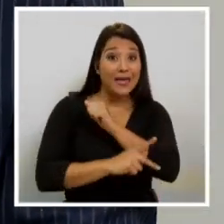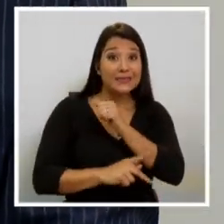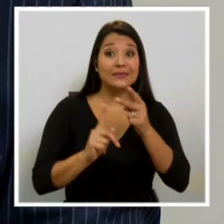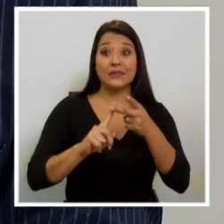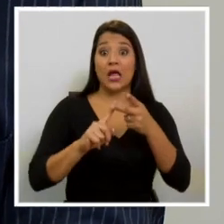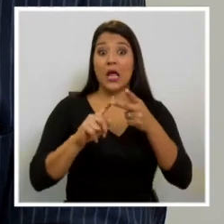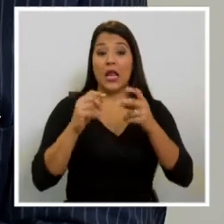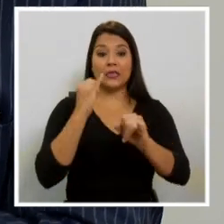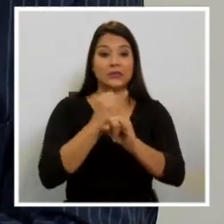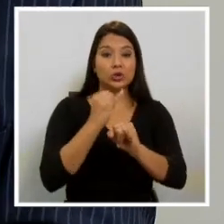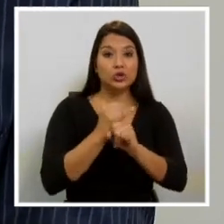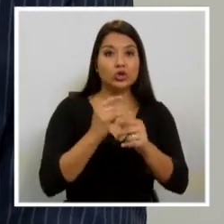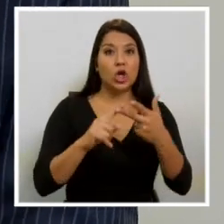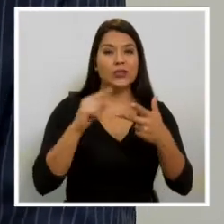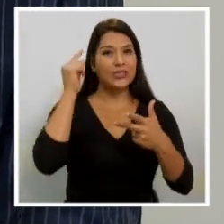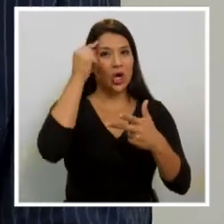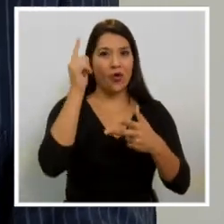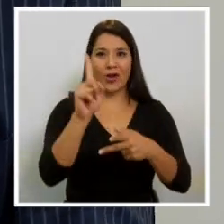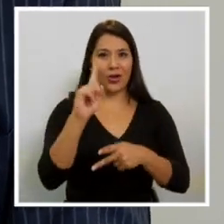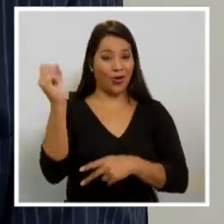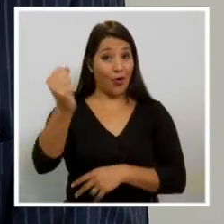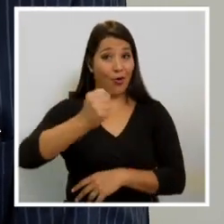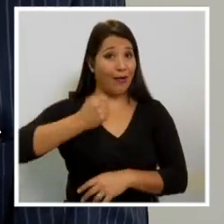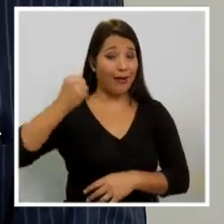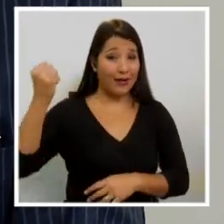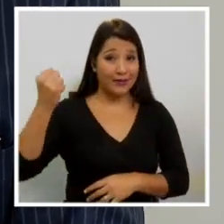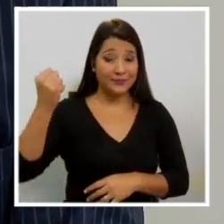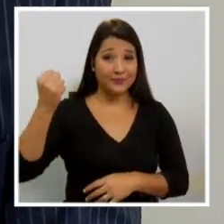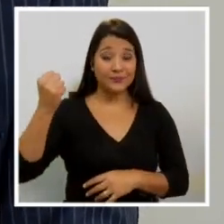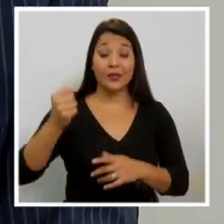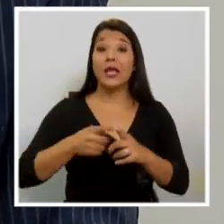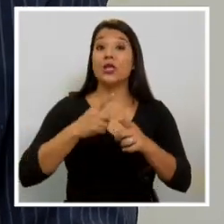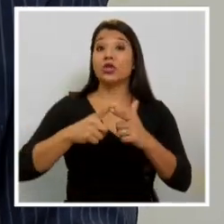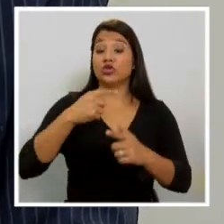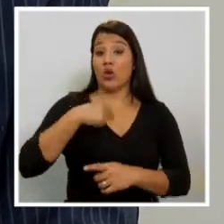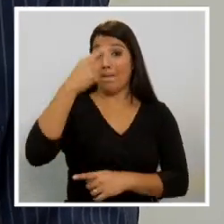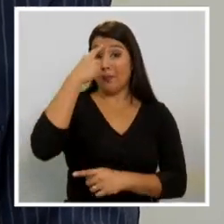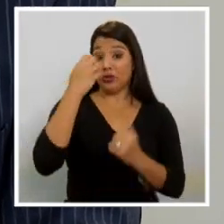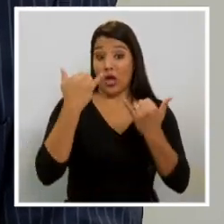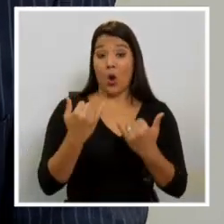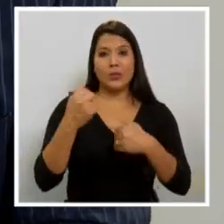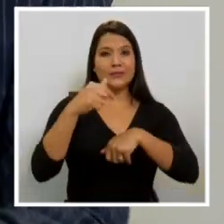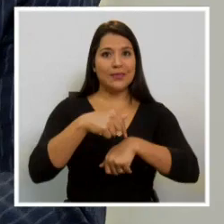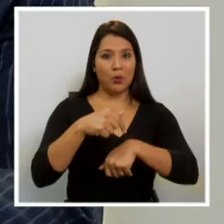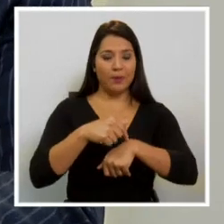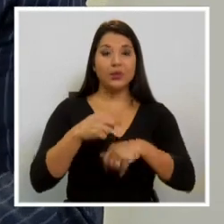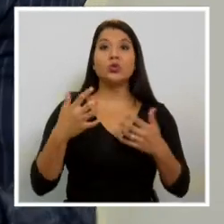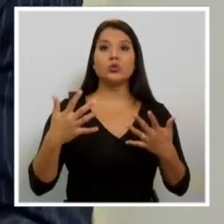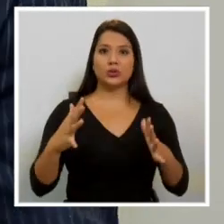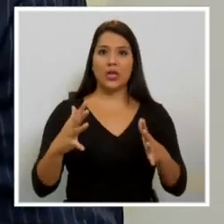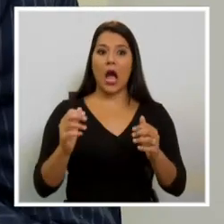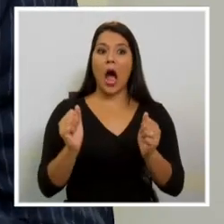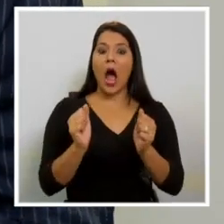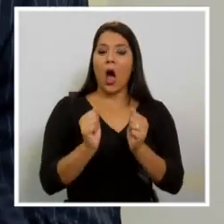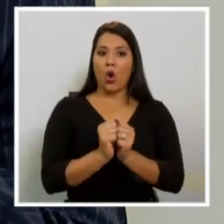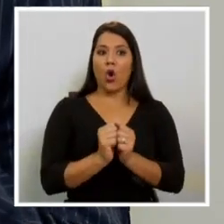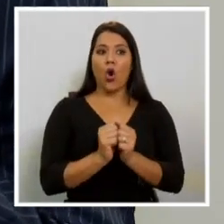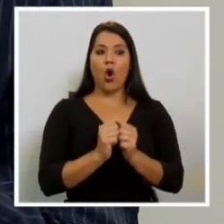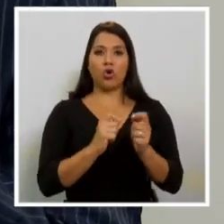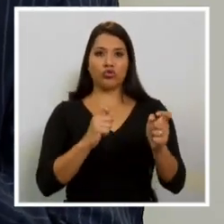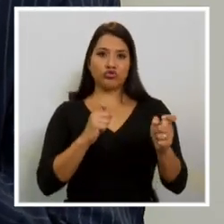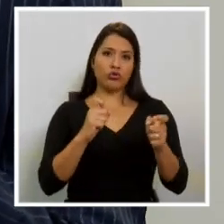ganando. Pienso que en este momento, y ya con el poder en sus